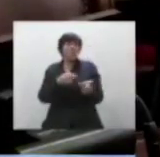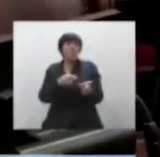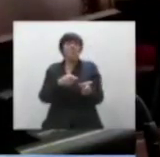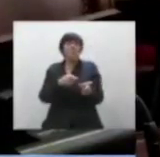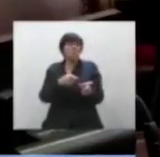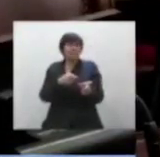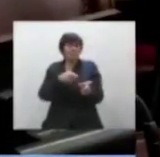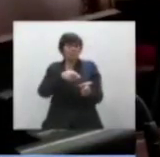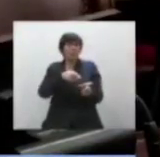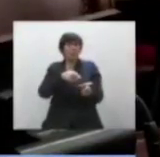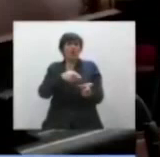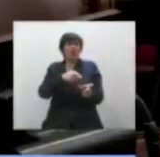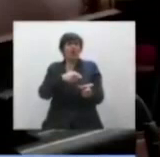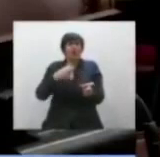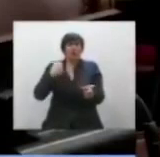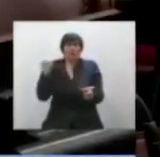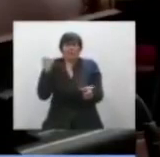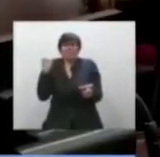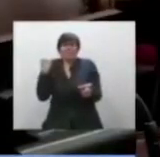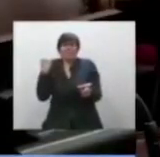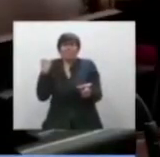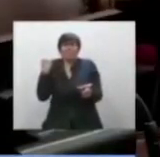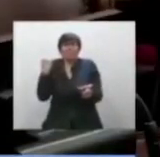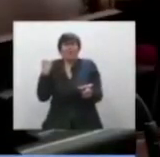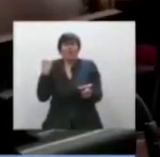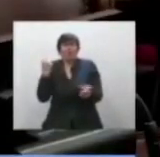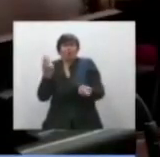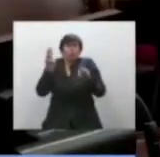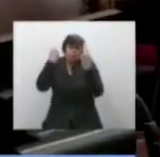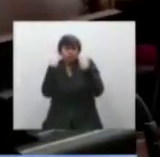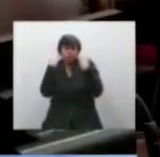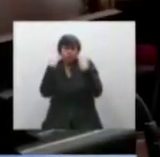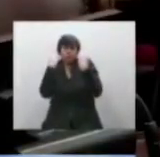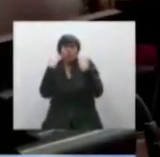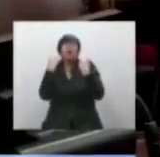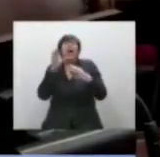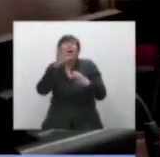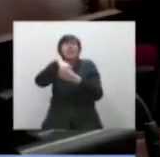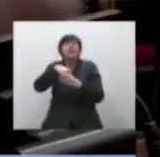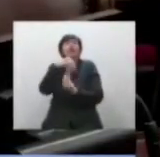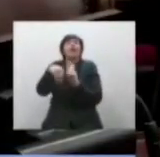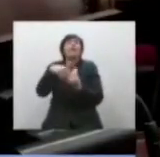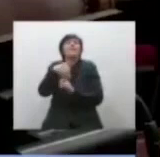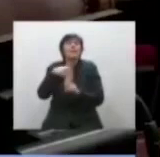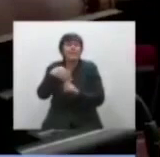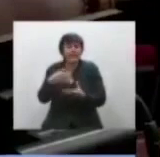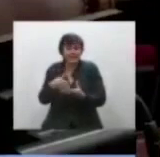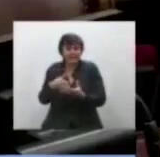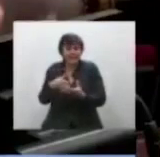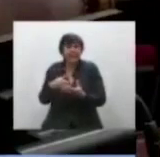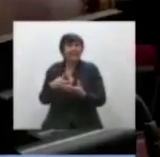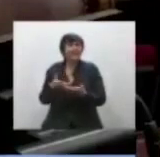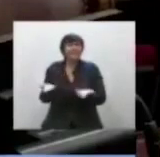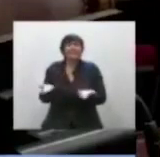escritora. ¿Cuándo se vota, senadores? Perdón, la pregunta boluda. Bueno, eso es interesante. No, pero es interesante porque el próximo año, cuando